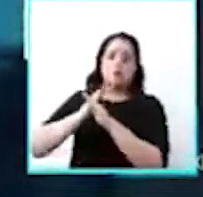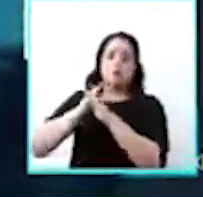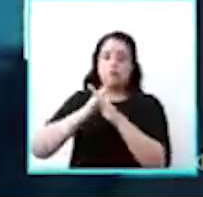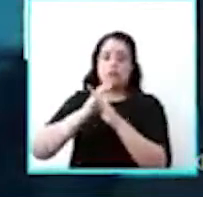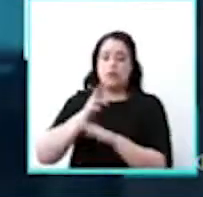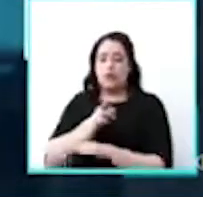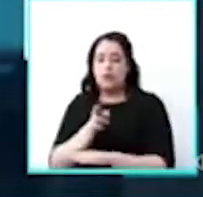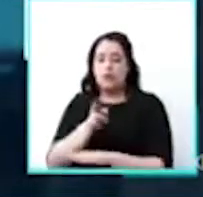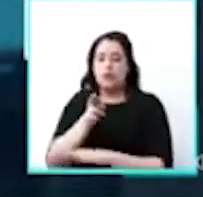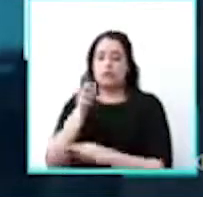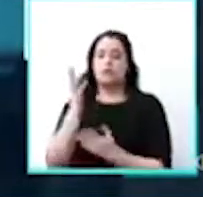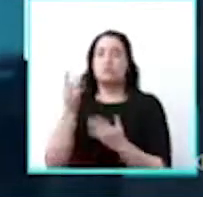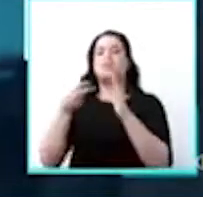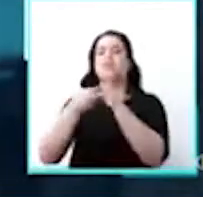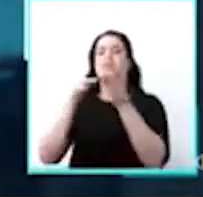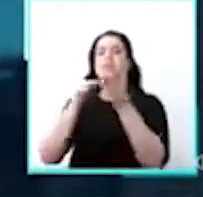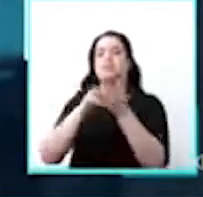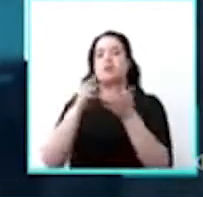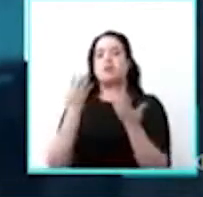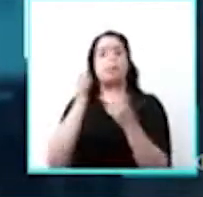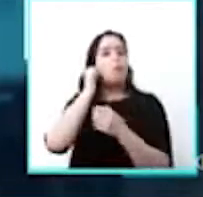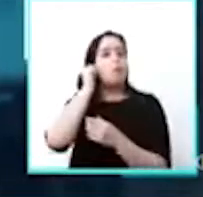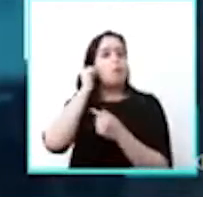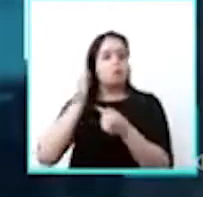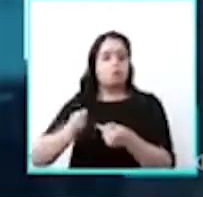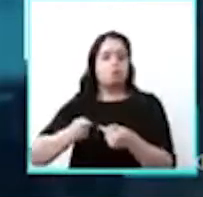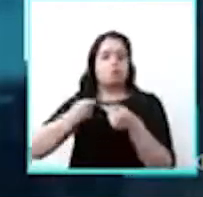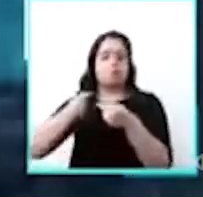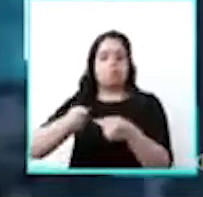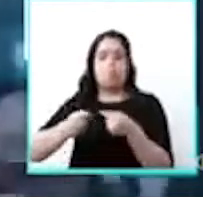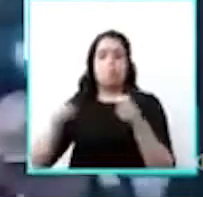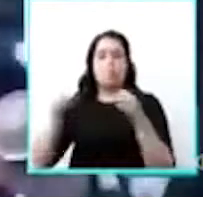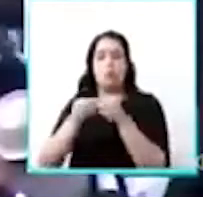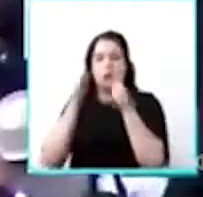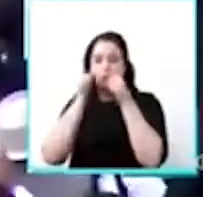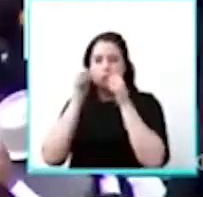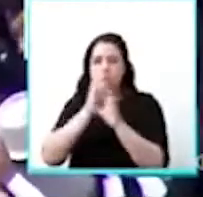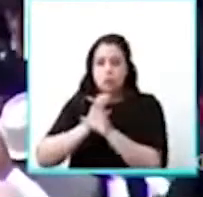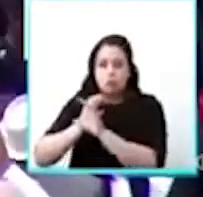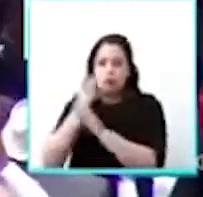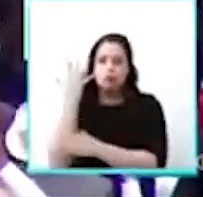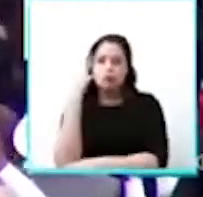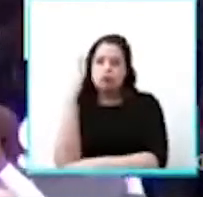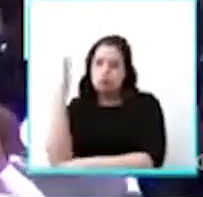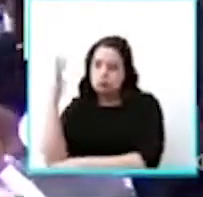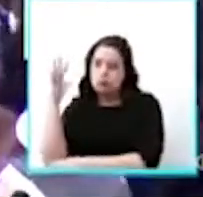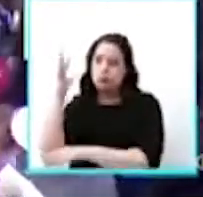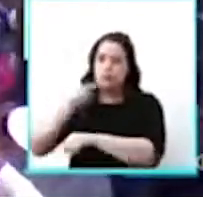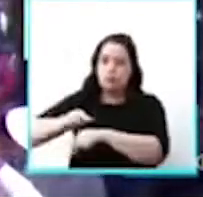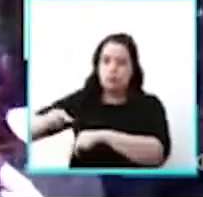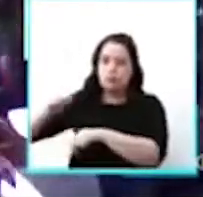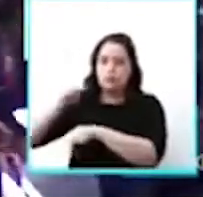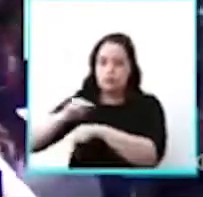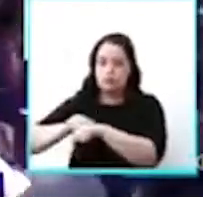de las mujeres indígenas y negras que cuidan los bienes comunes y de la naturaleza y que